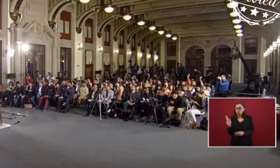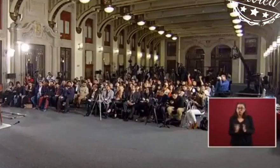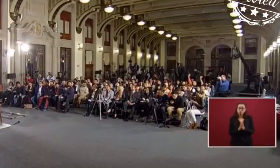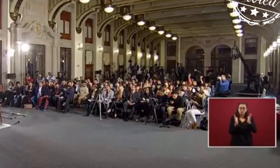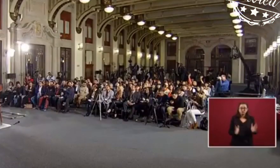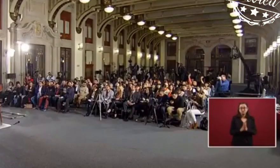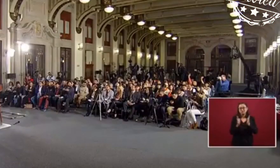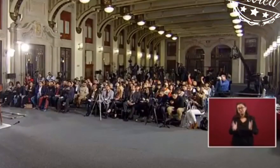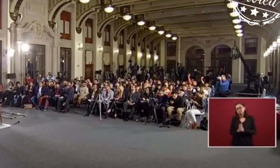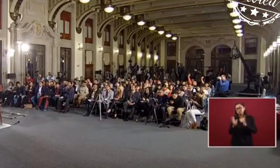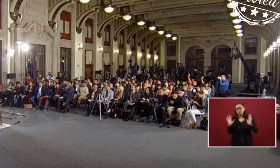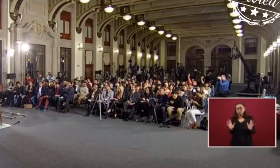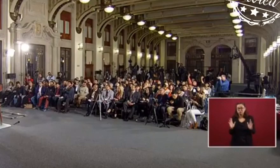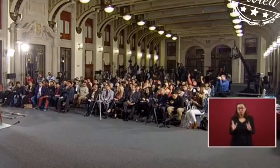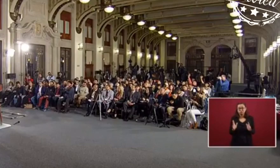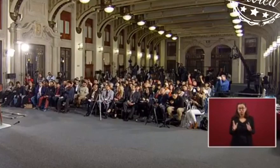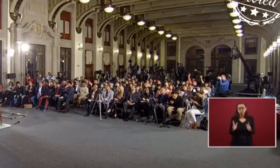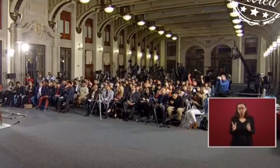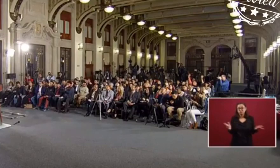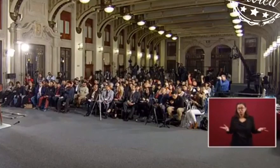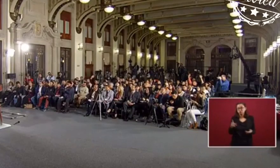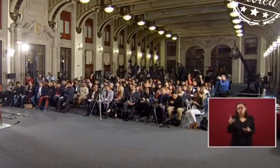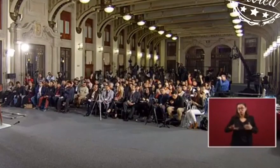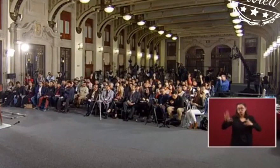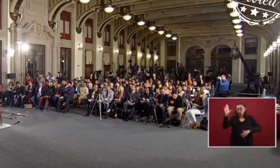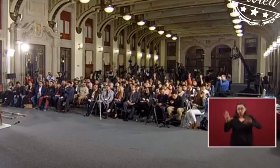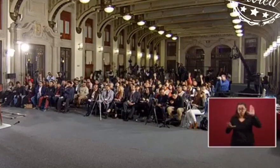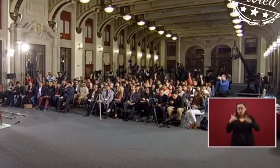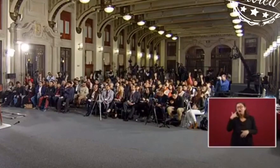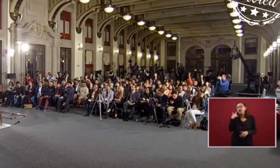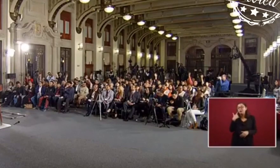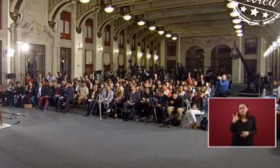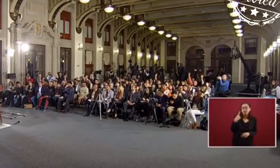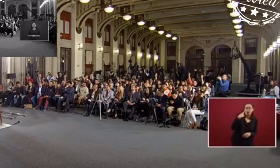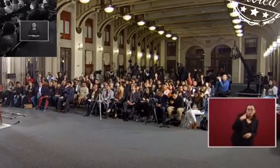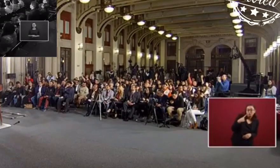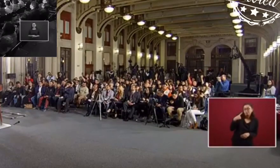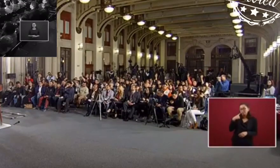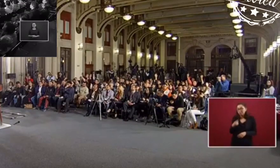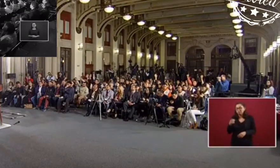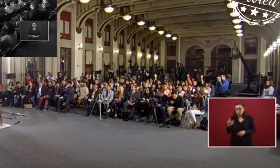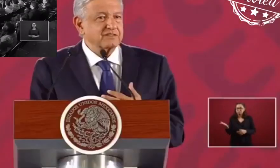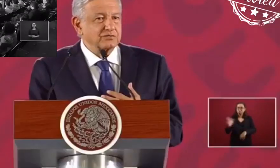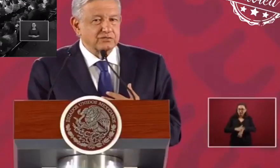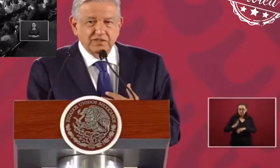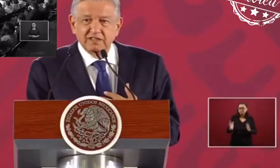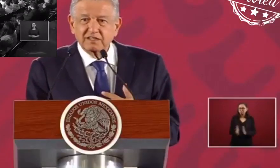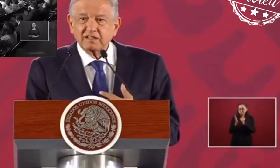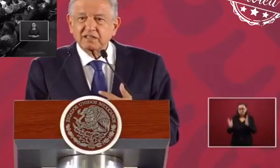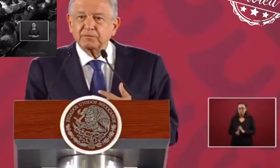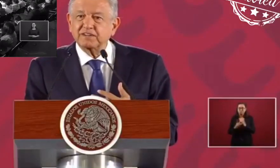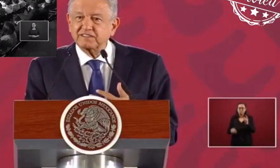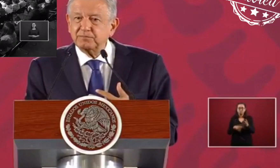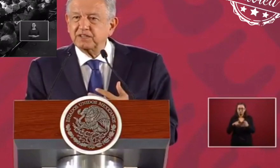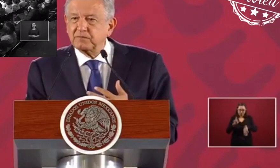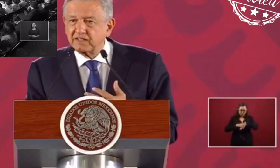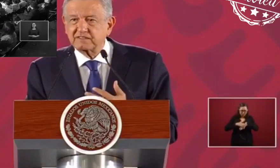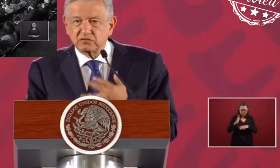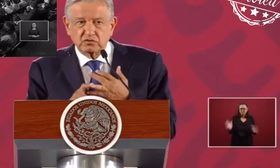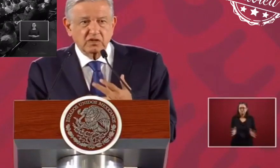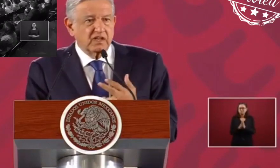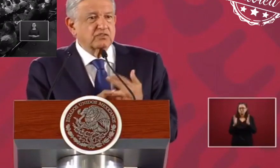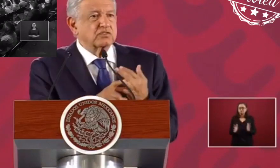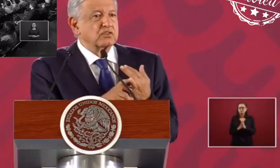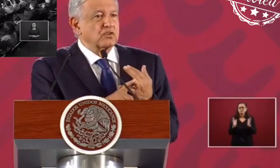yo? Ah, bueno, pues levanten la mano y vamos buscando. Vamos buscando que lleguen más. Sí. Que participen